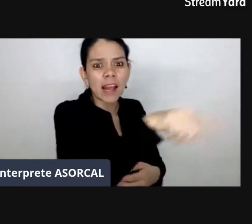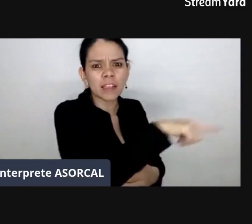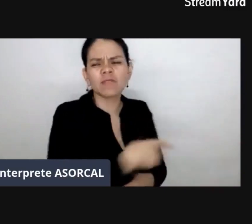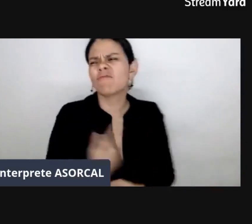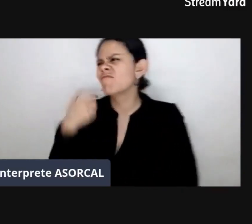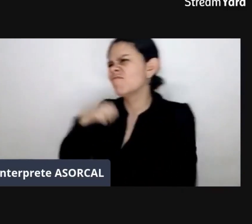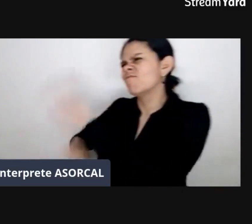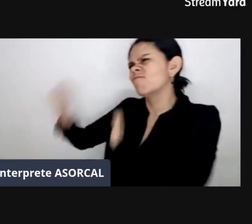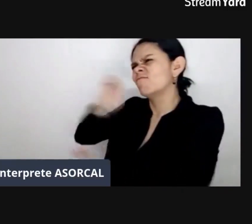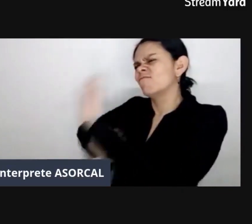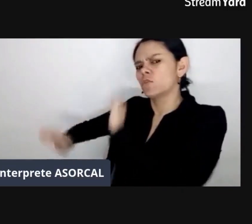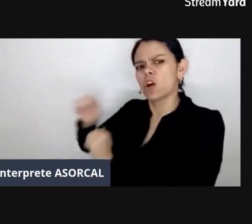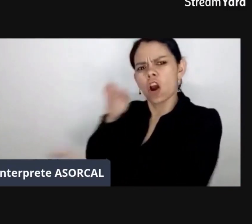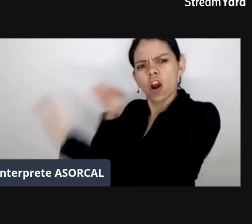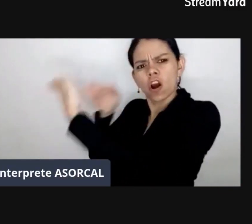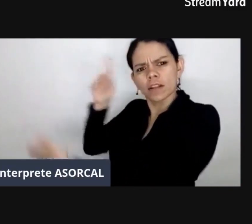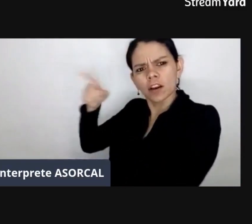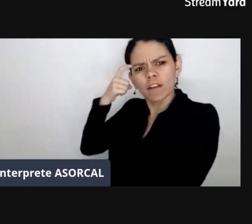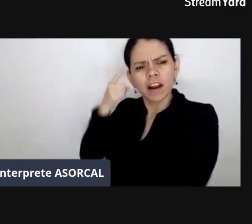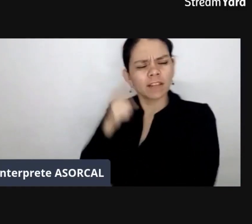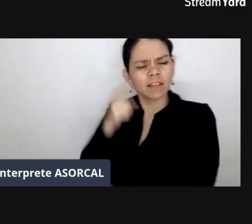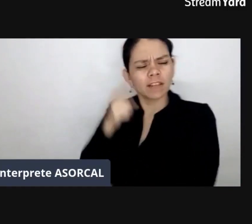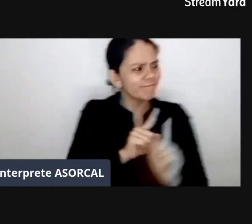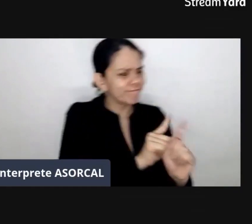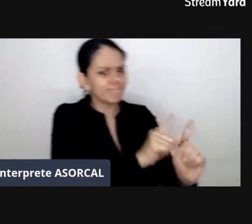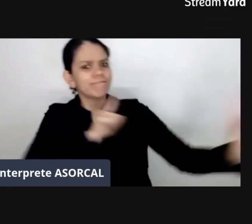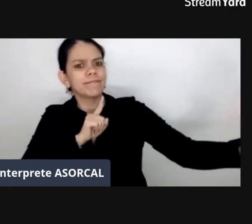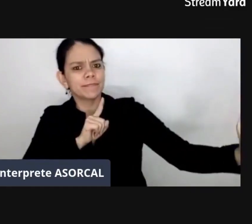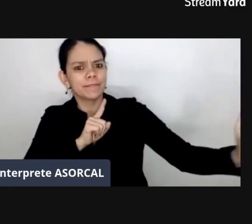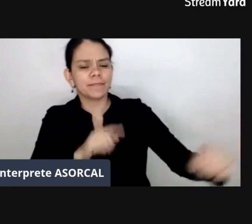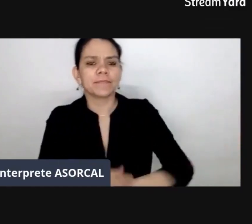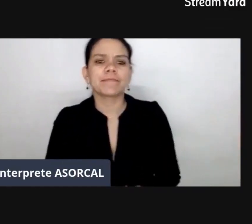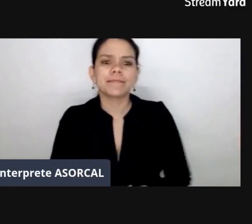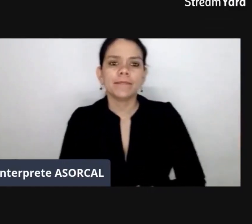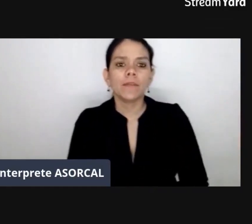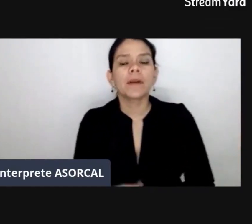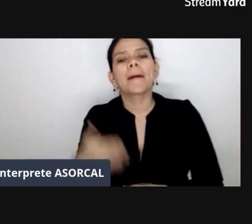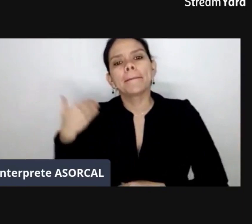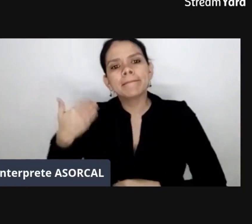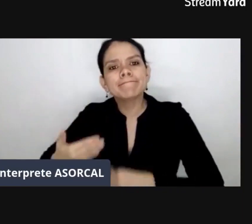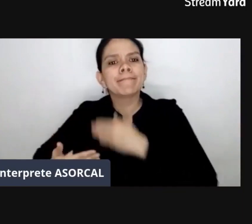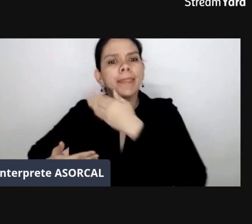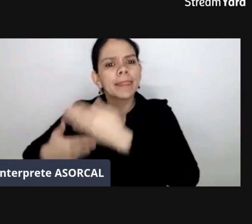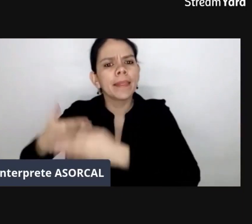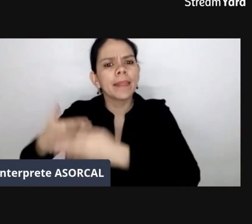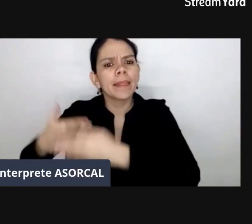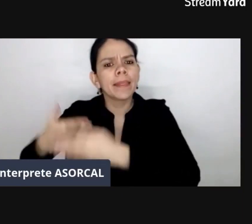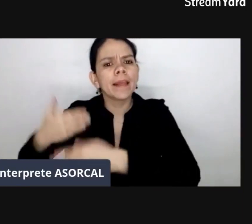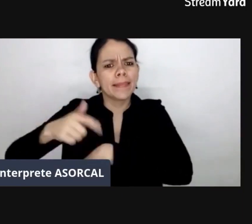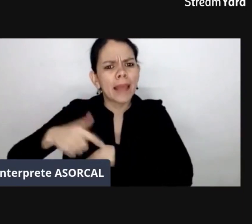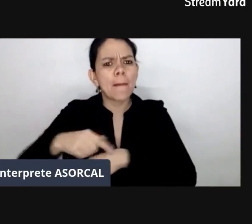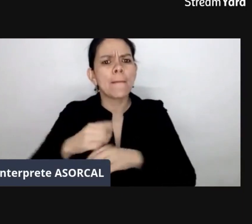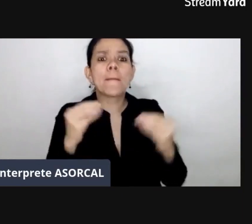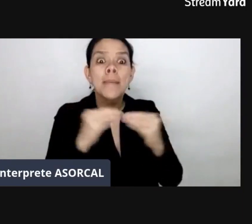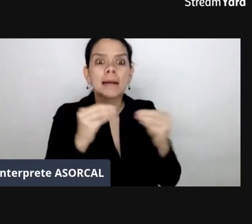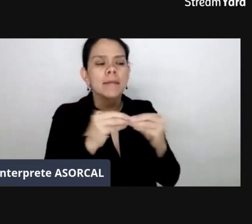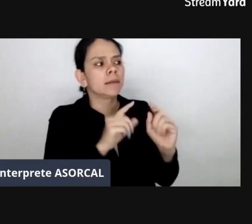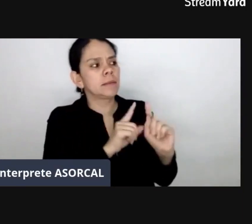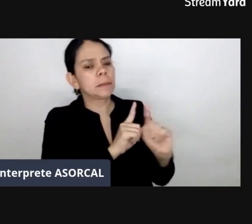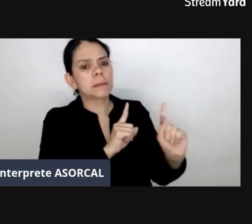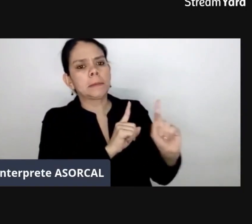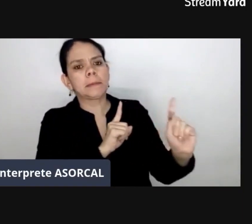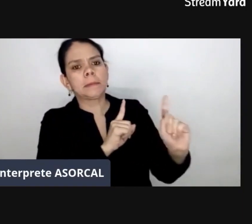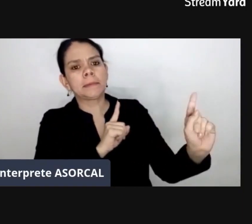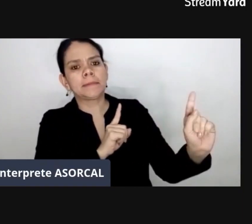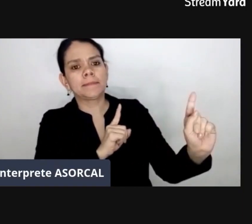siglo XX, un profundo abismo, lo que decía, separaba a estas mayorías marginadas del gobierno por un lado y de las